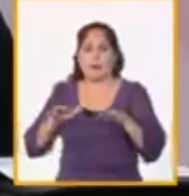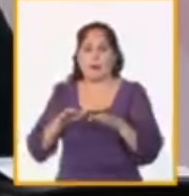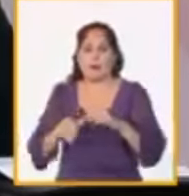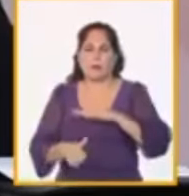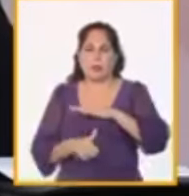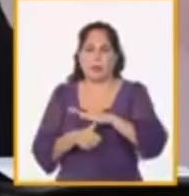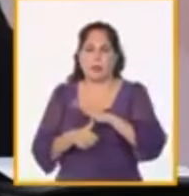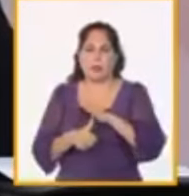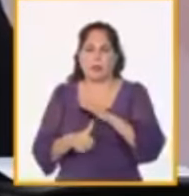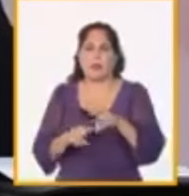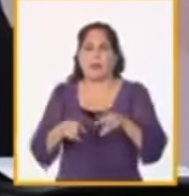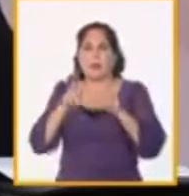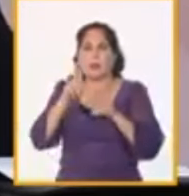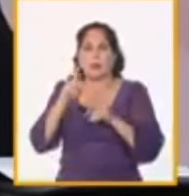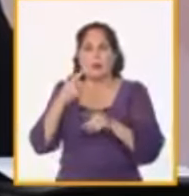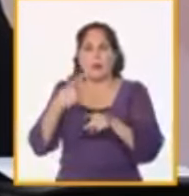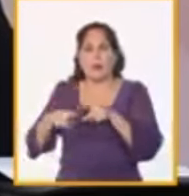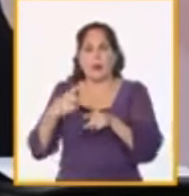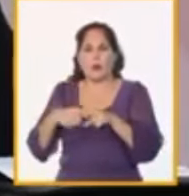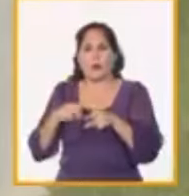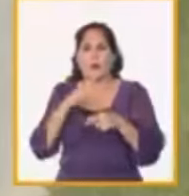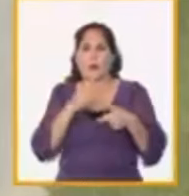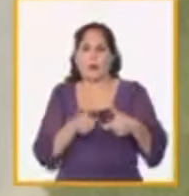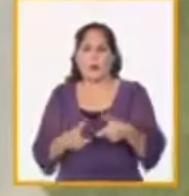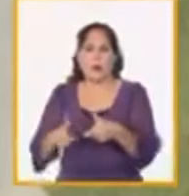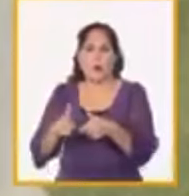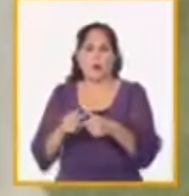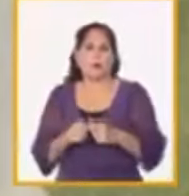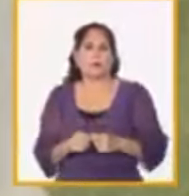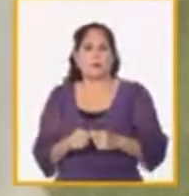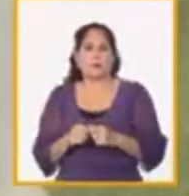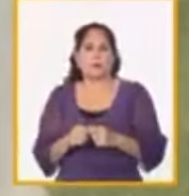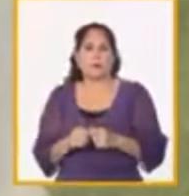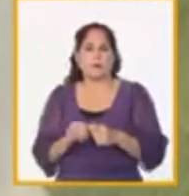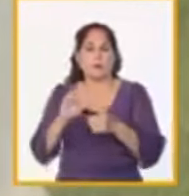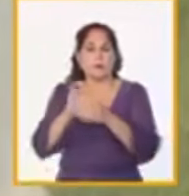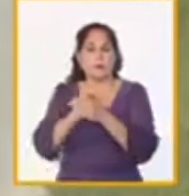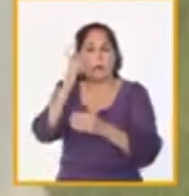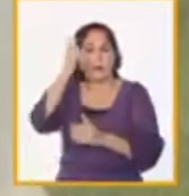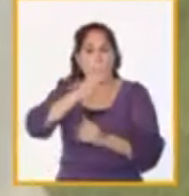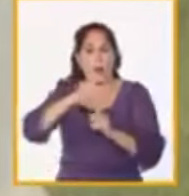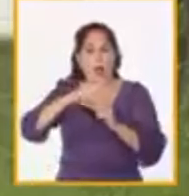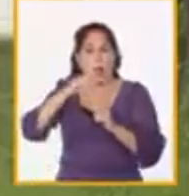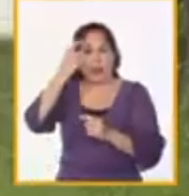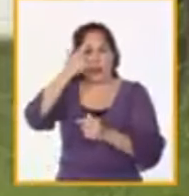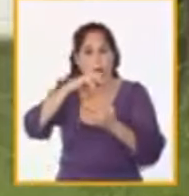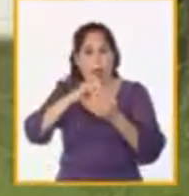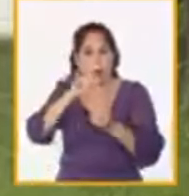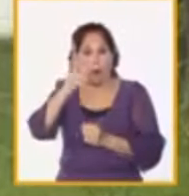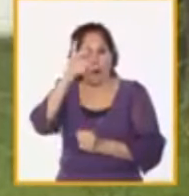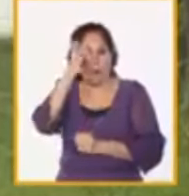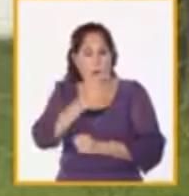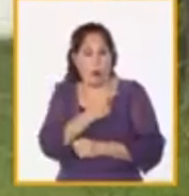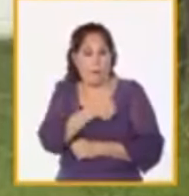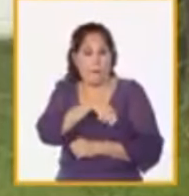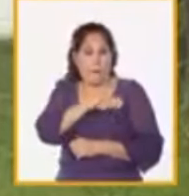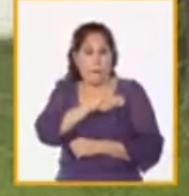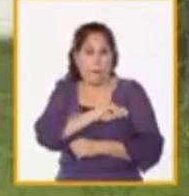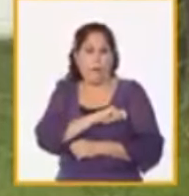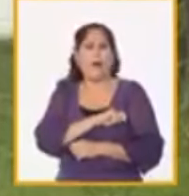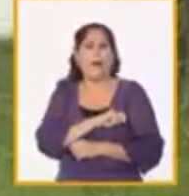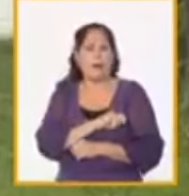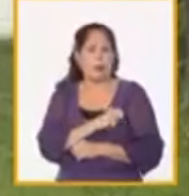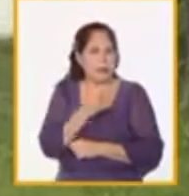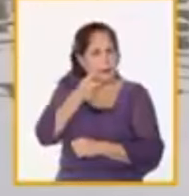presidente del Instituto Nacional de Recursos Hidráulicos. Matagua mira al sur. Hola. Su población pendiente de cada